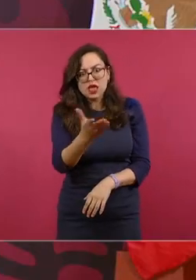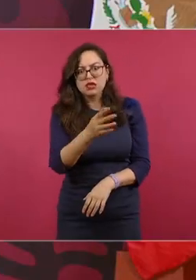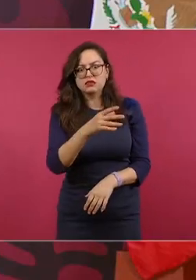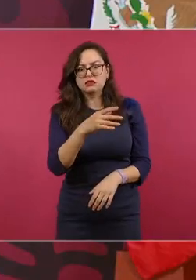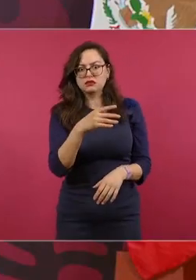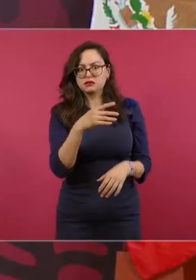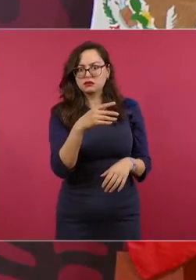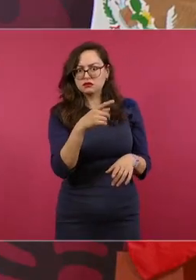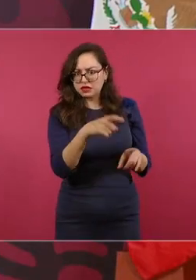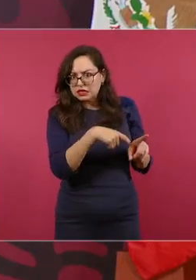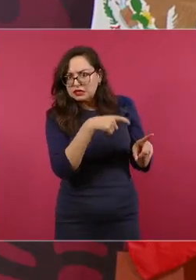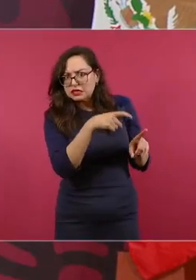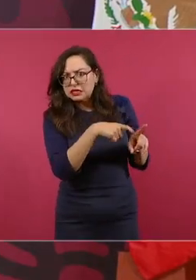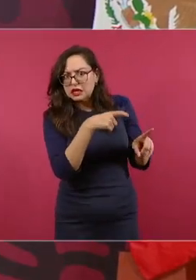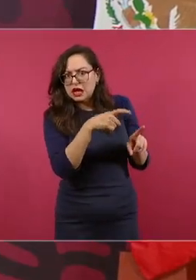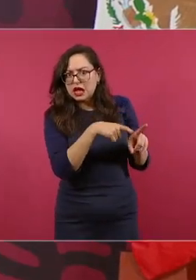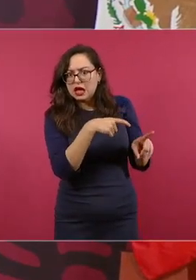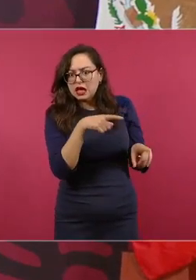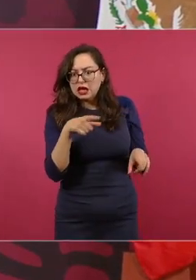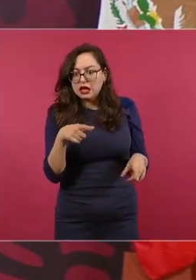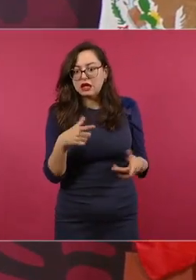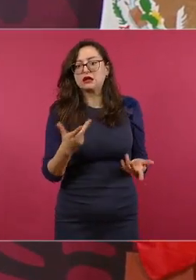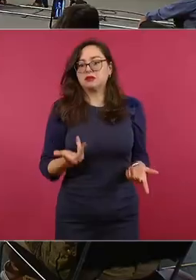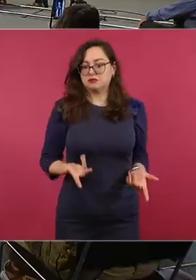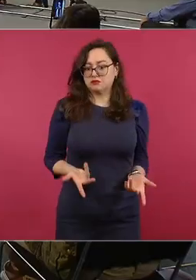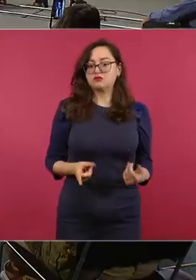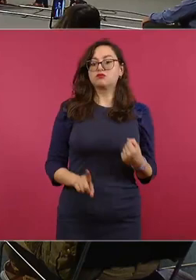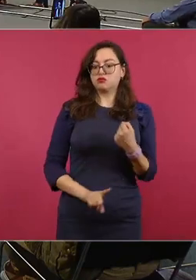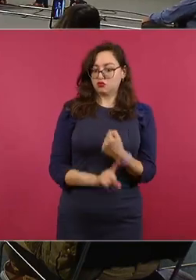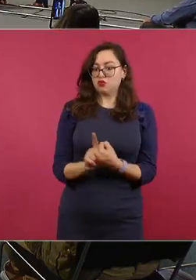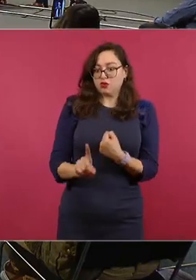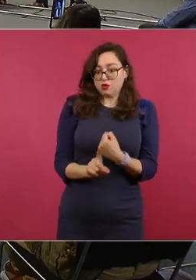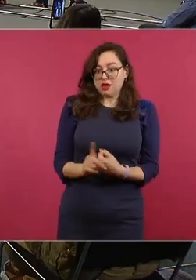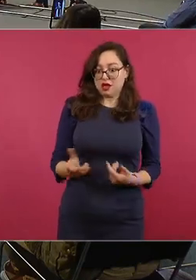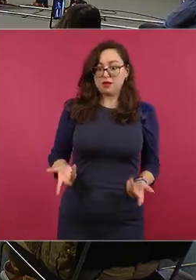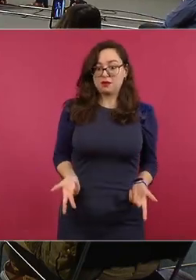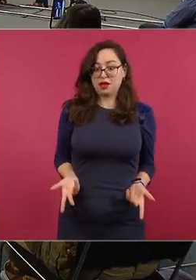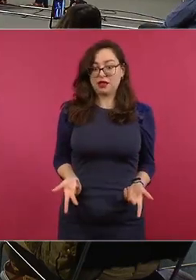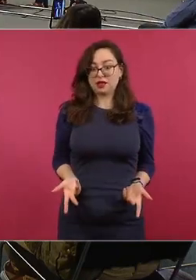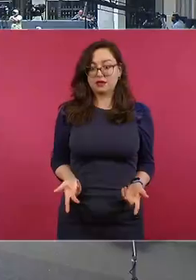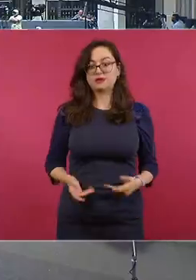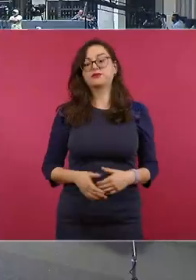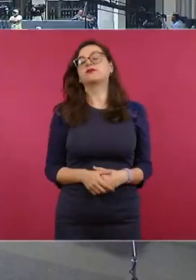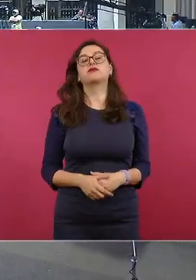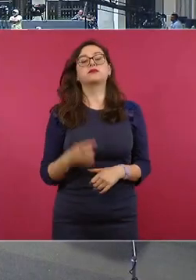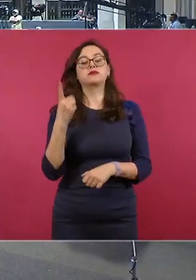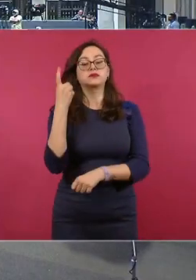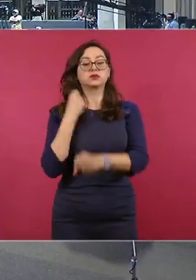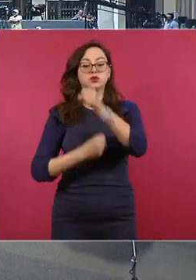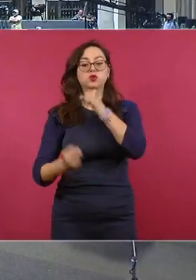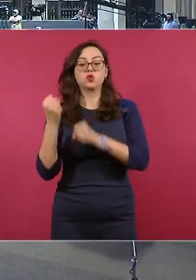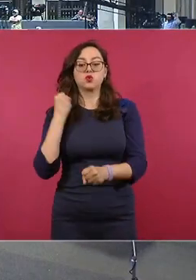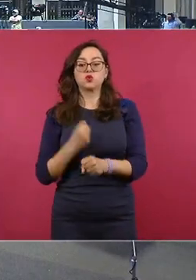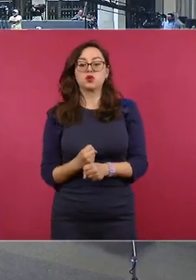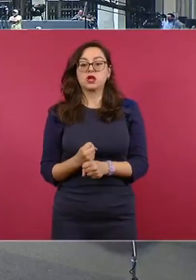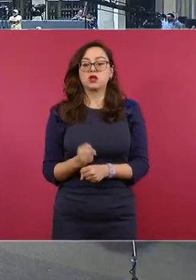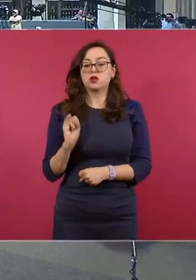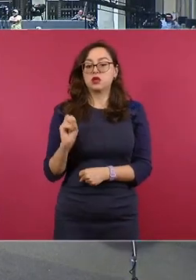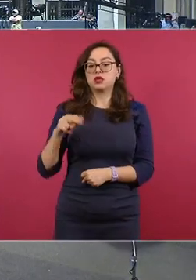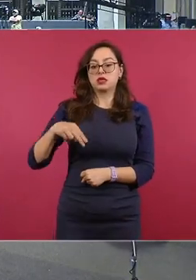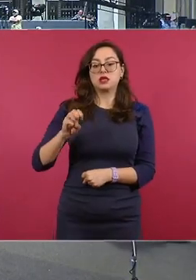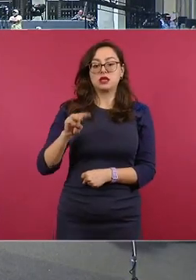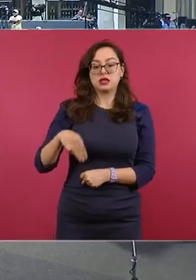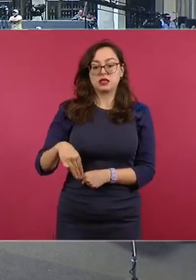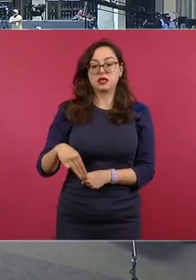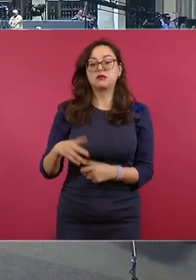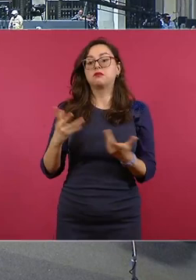Porque ese es parte del problema. Las principales, digamos, el año pasado, con cifras del Instituto Nacional de Migración, la